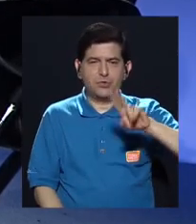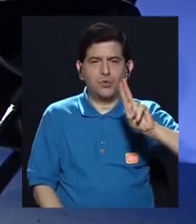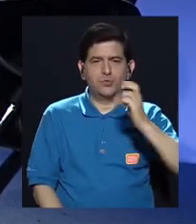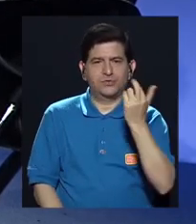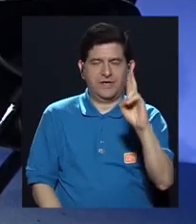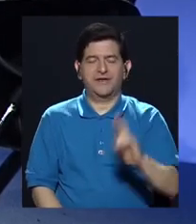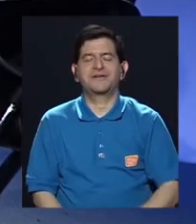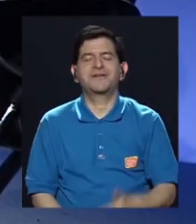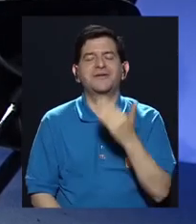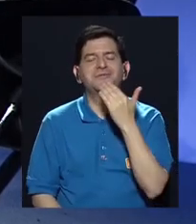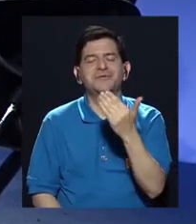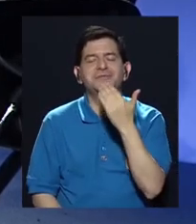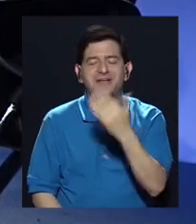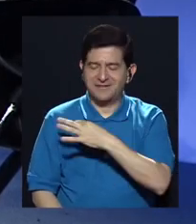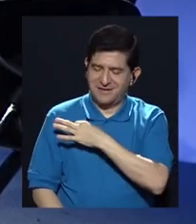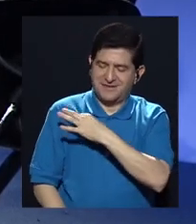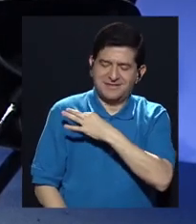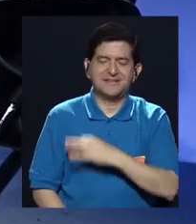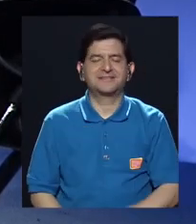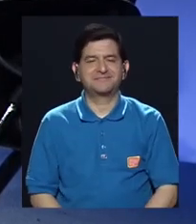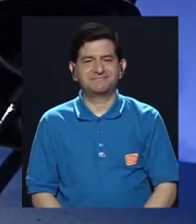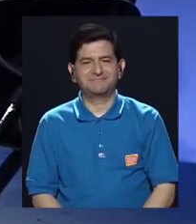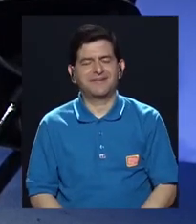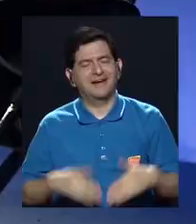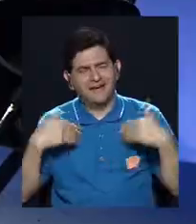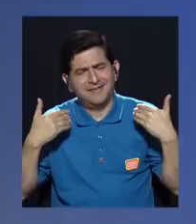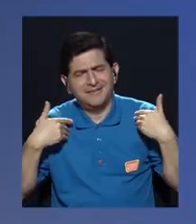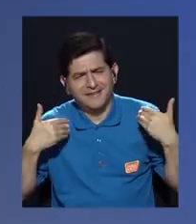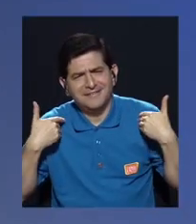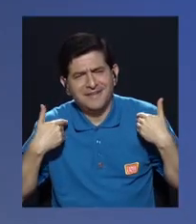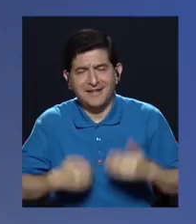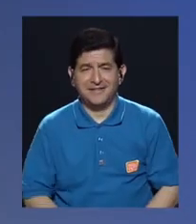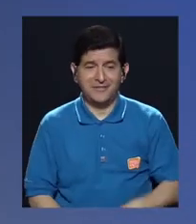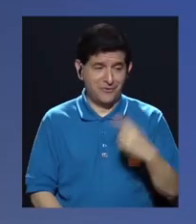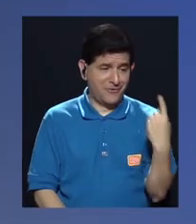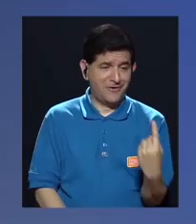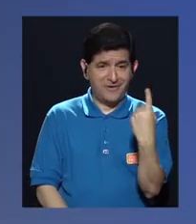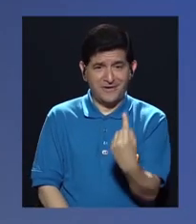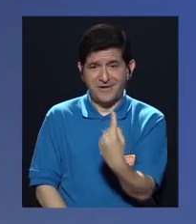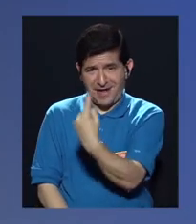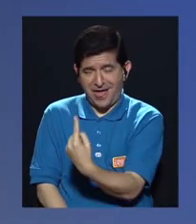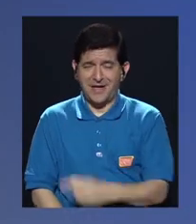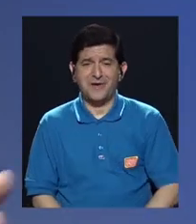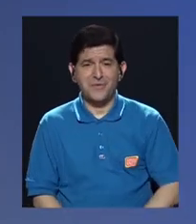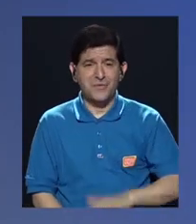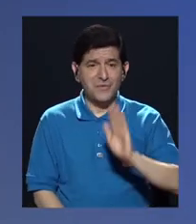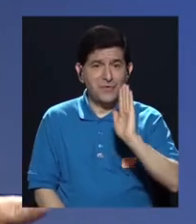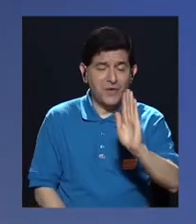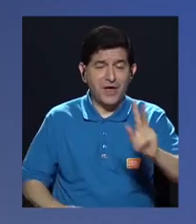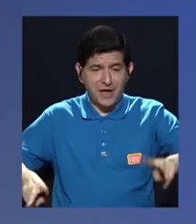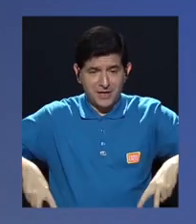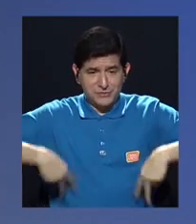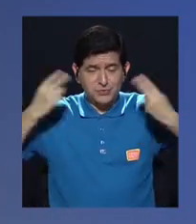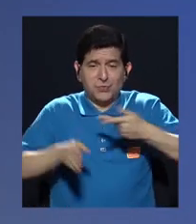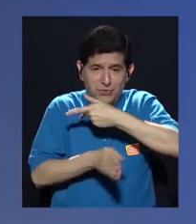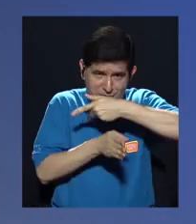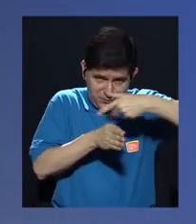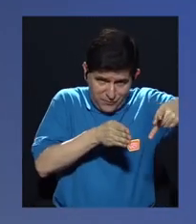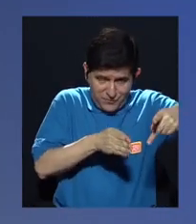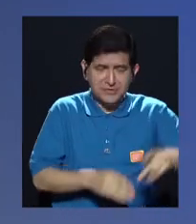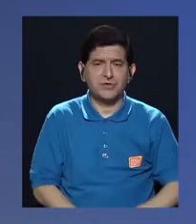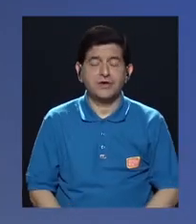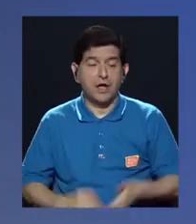Rica. Muchas gracias por invitarnos. Gracias. Encantado, encantado. Cada uno de ustedes desde su vida